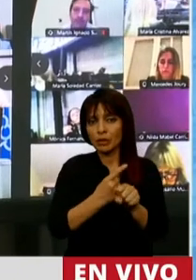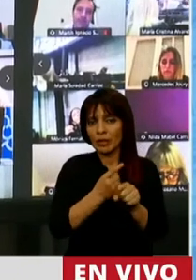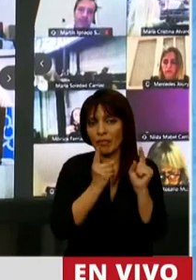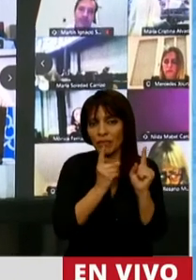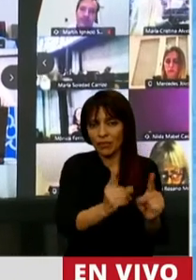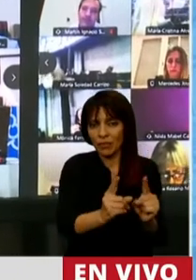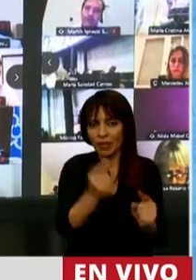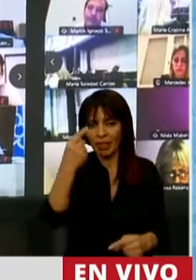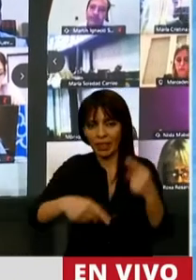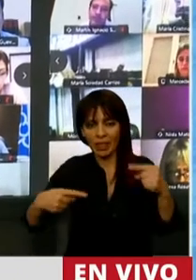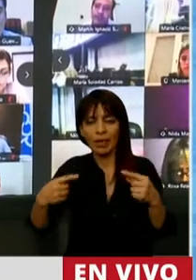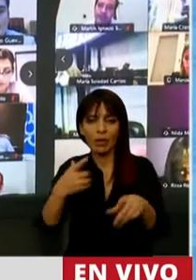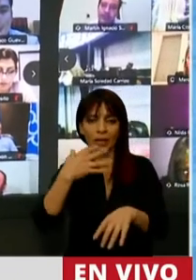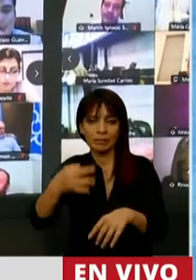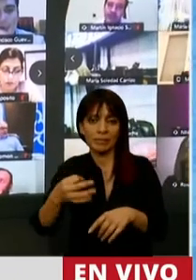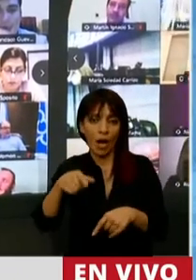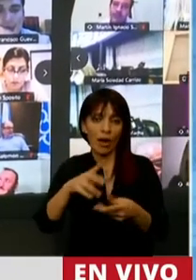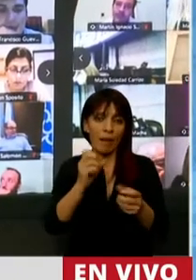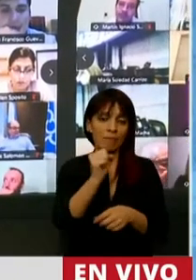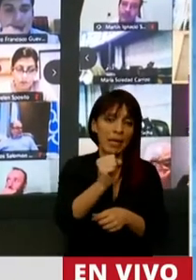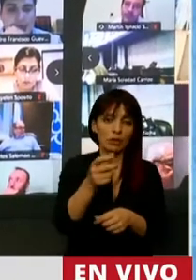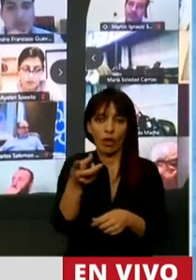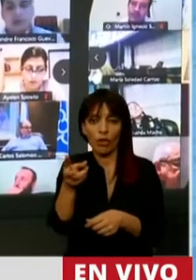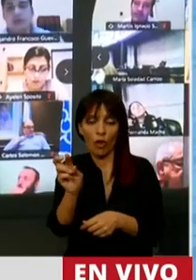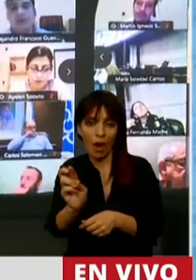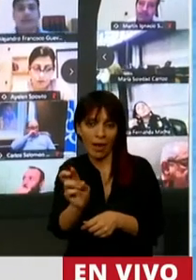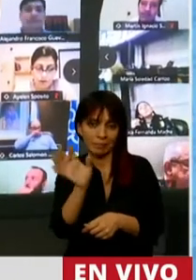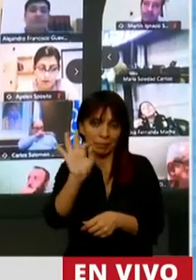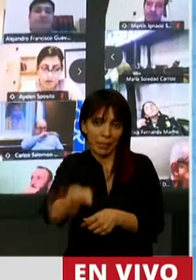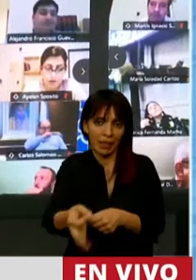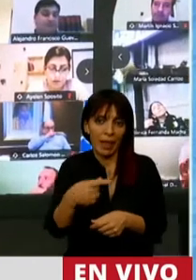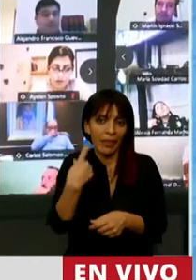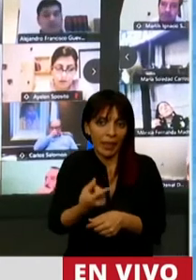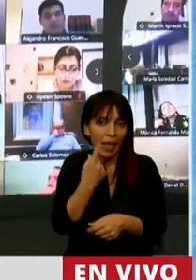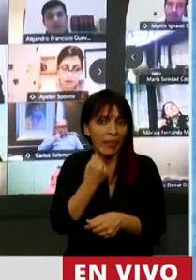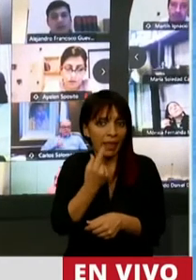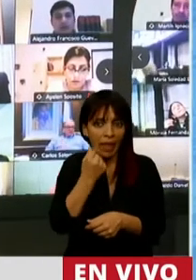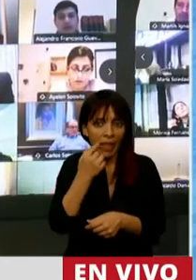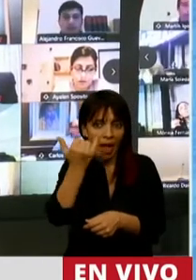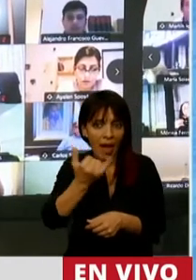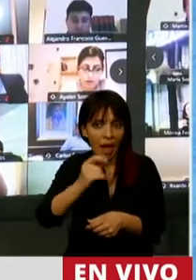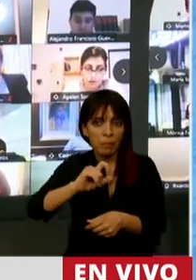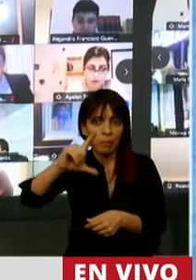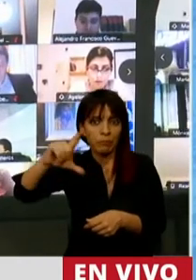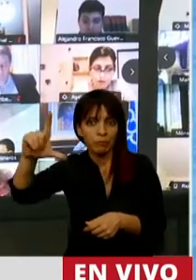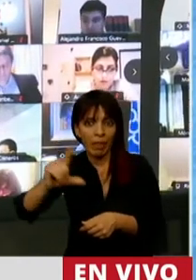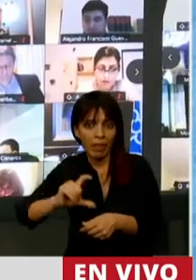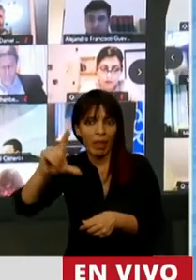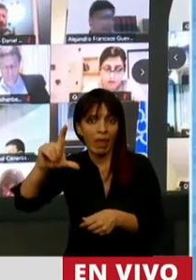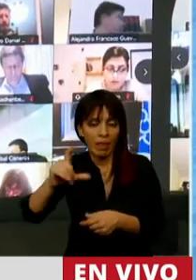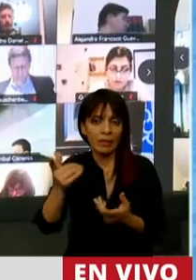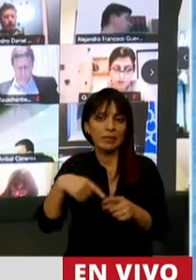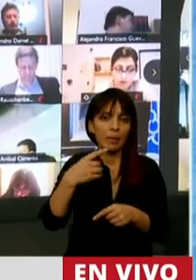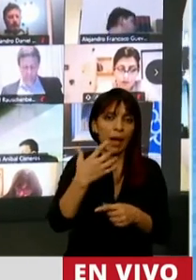realidad. Prueba de ello es la brecha cambiaria que tenemos y que todos los días el ministro y el presidente tienen que hablar acerca